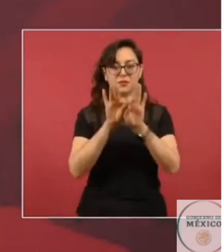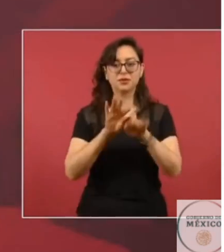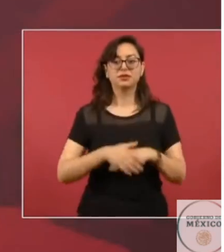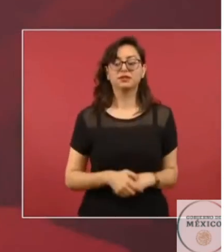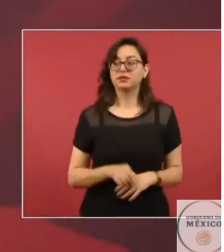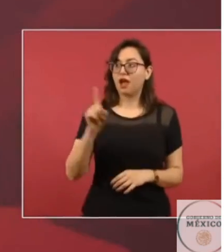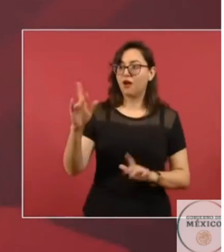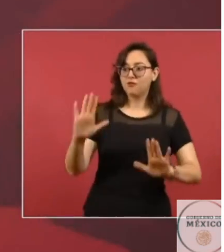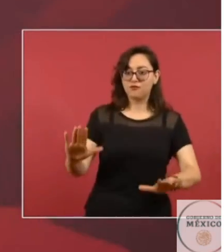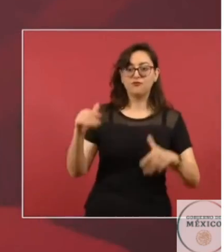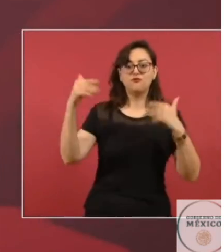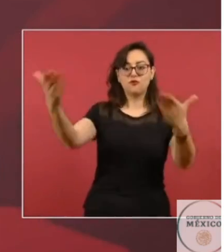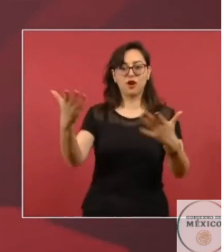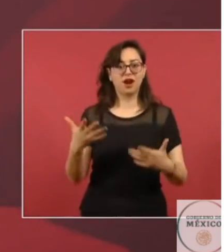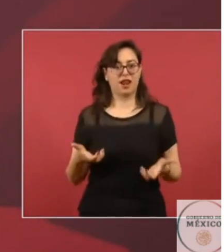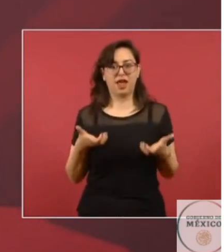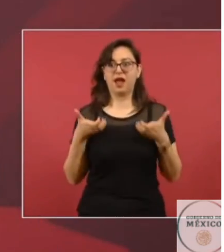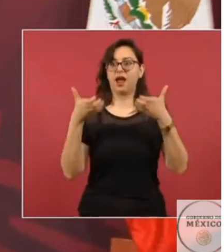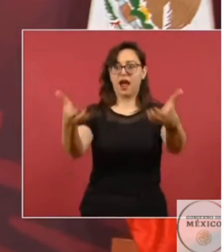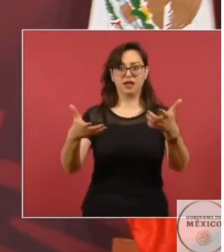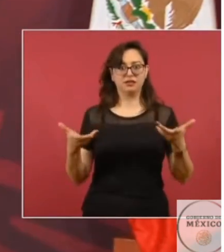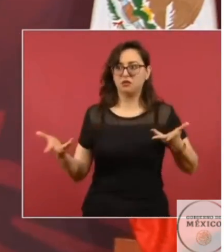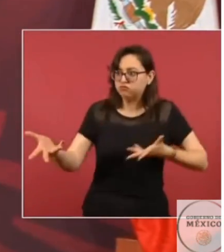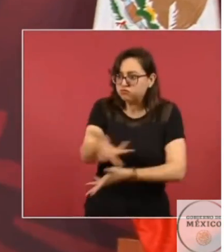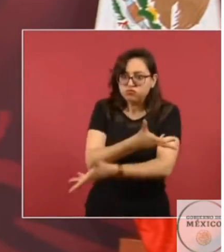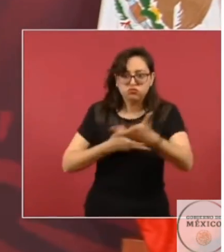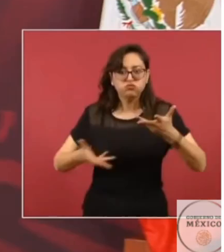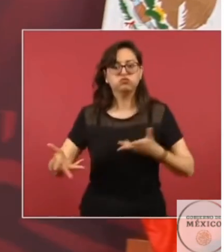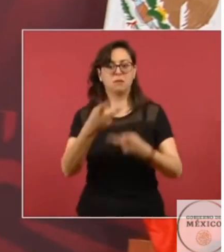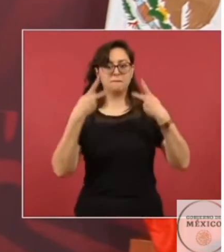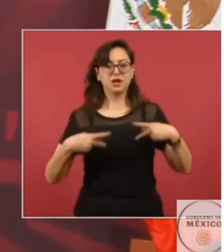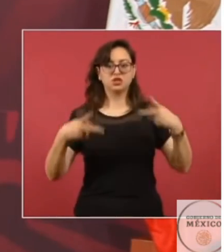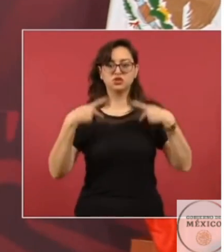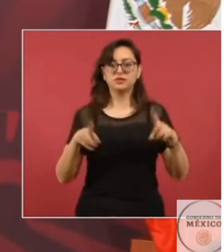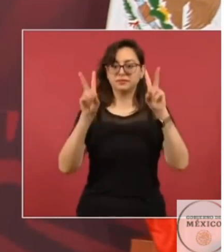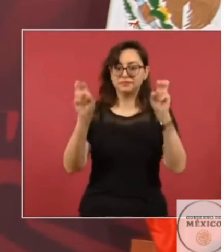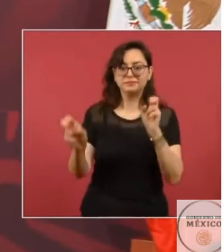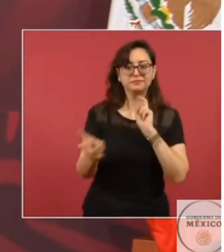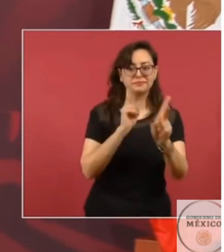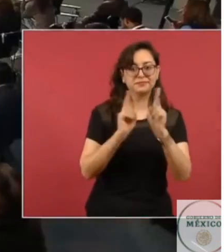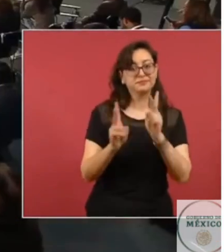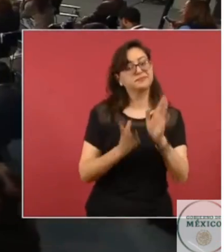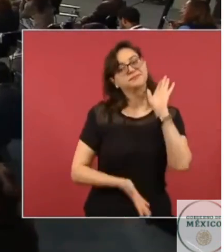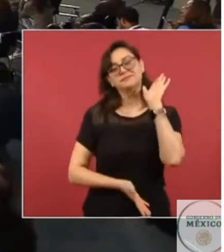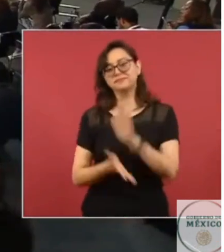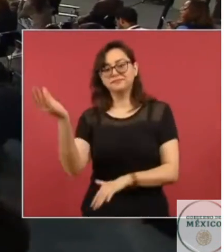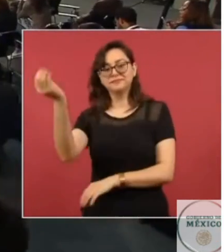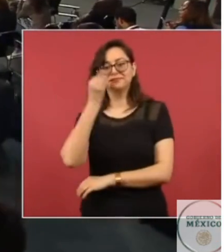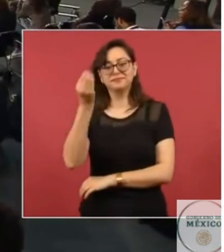plaza pública estos temas. Muy bien, vámonos a